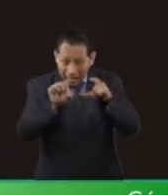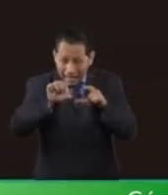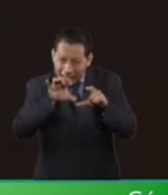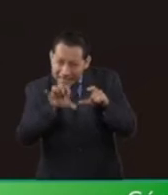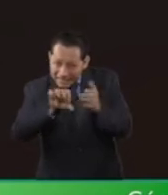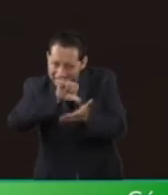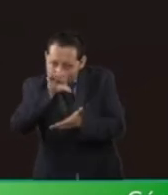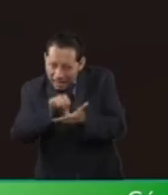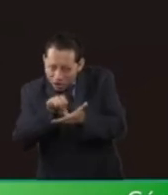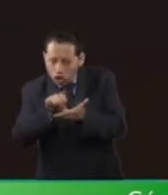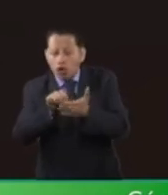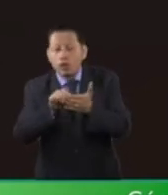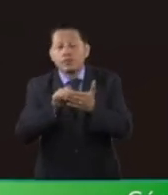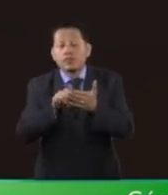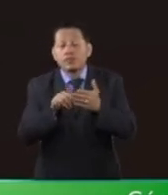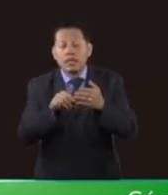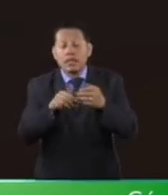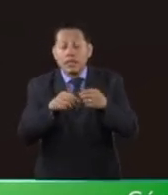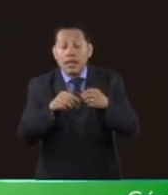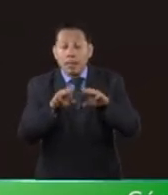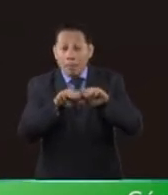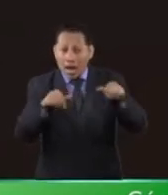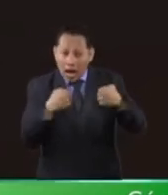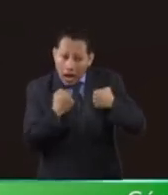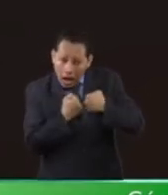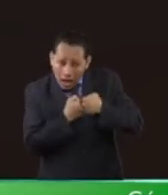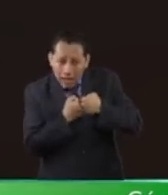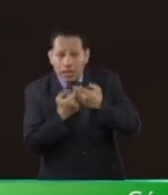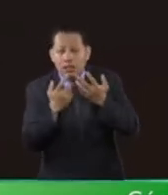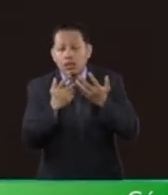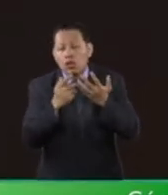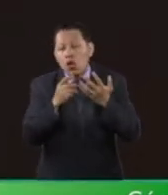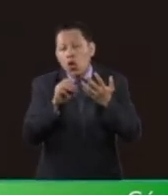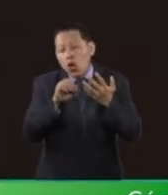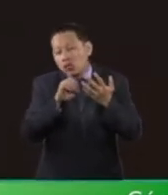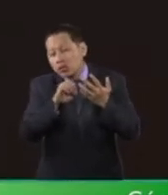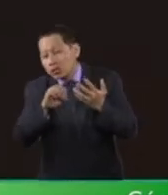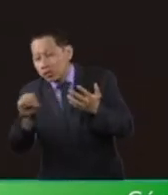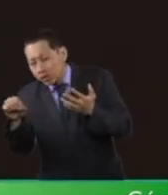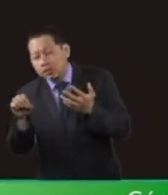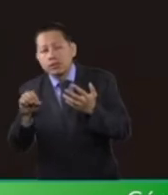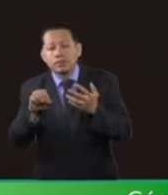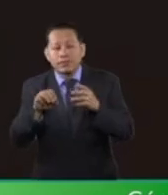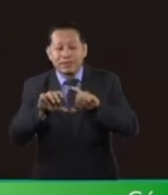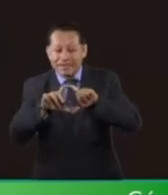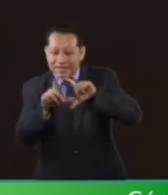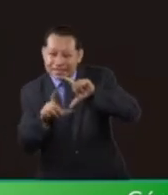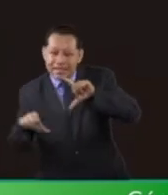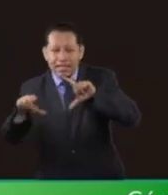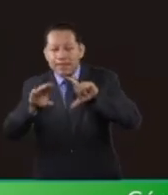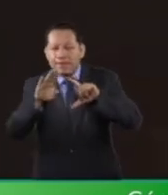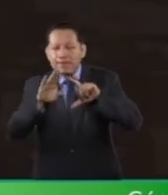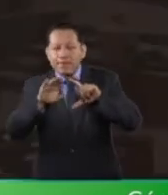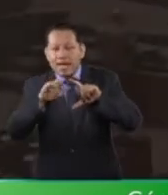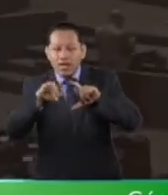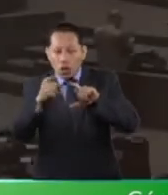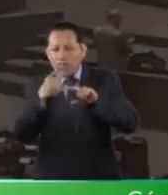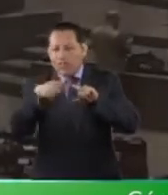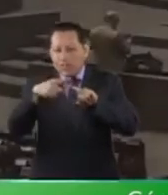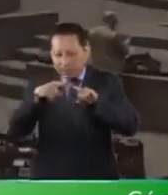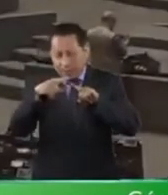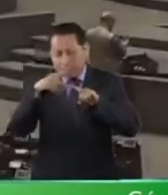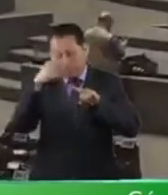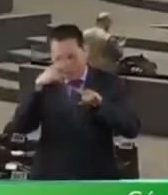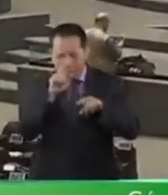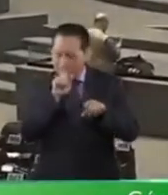costas, en el occidente y en el Bajío de México. Quienes hemos sido presidentes